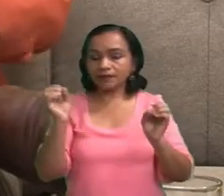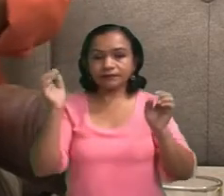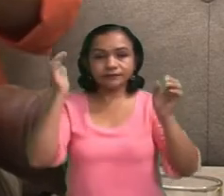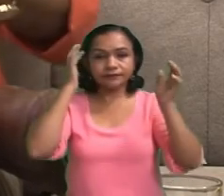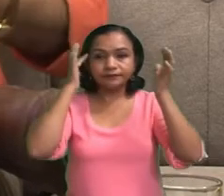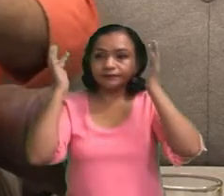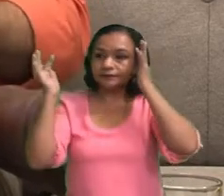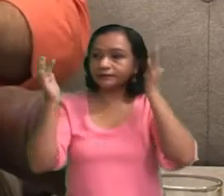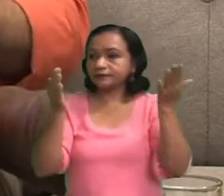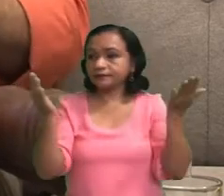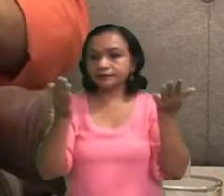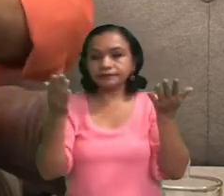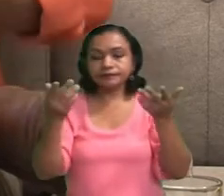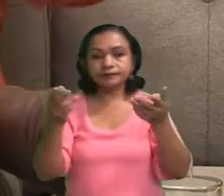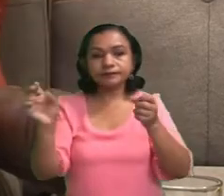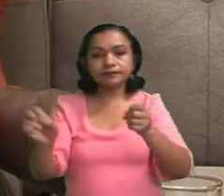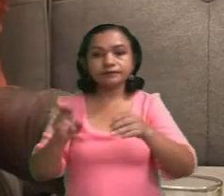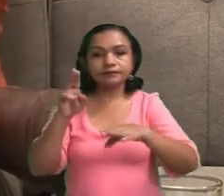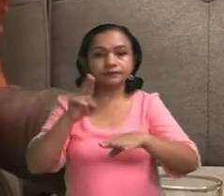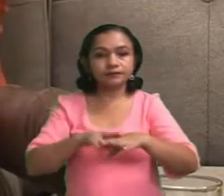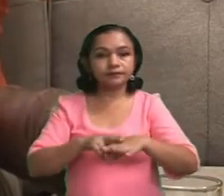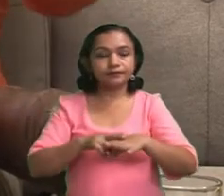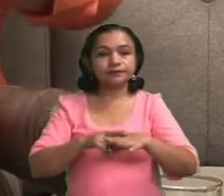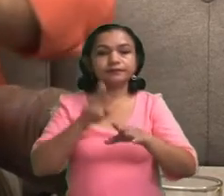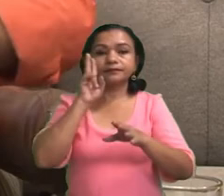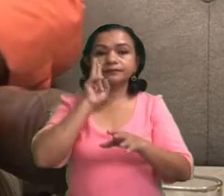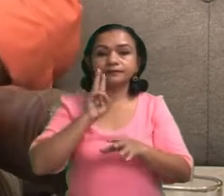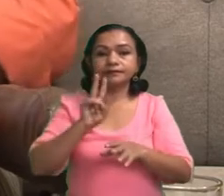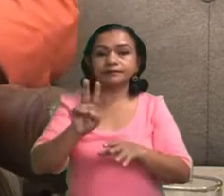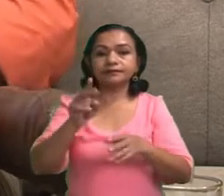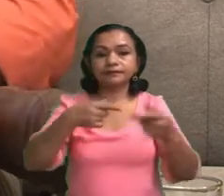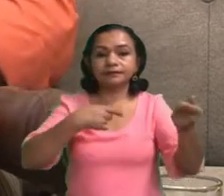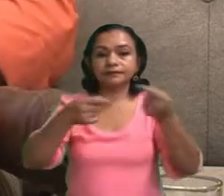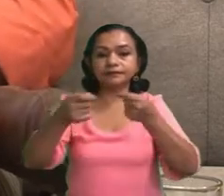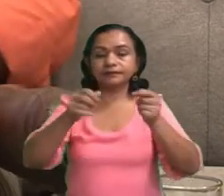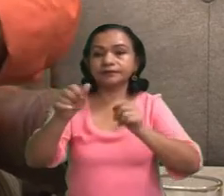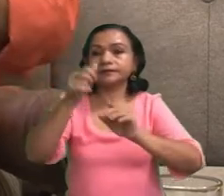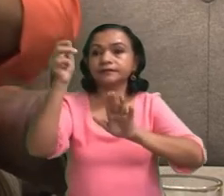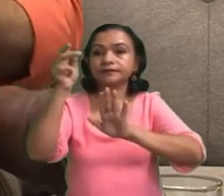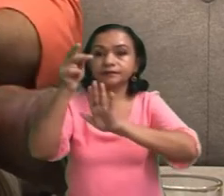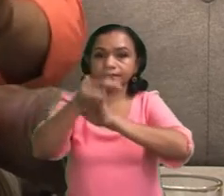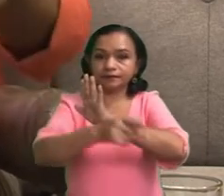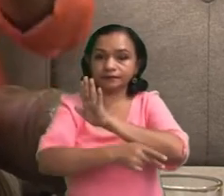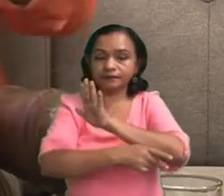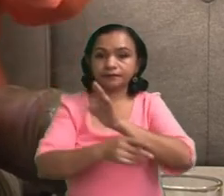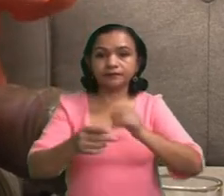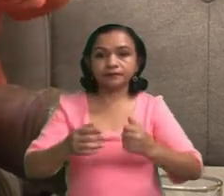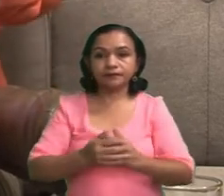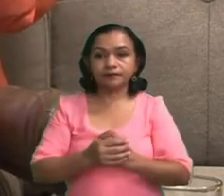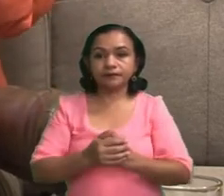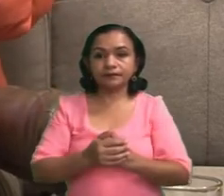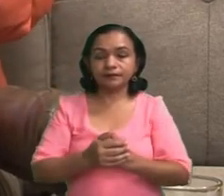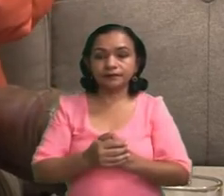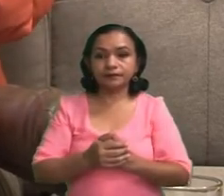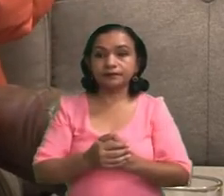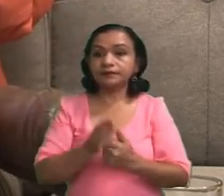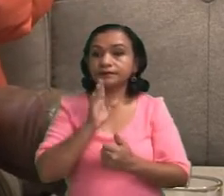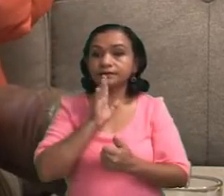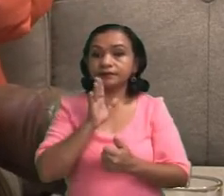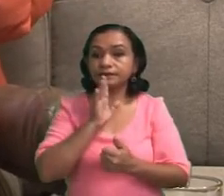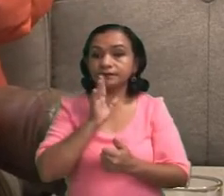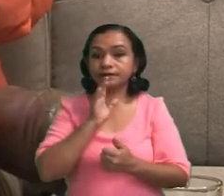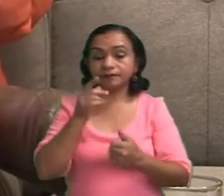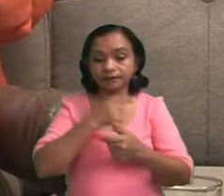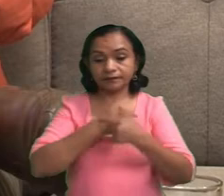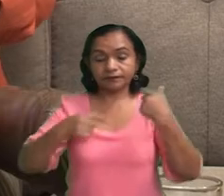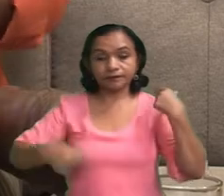por el abastecimiento nacional o de cara a la exportación. Entonces, cuando llega el presidente Daniel